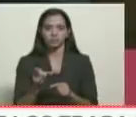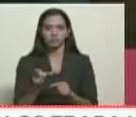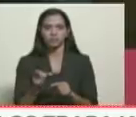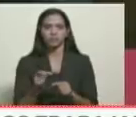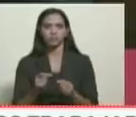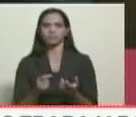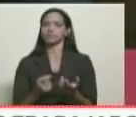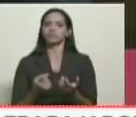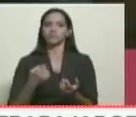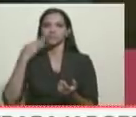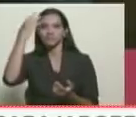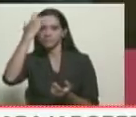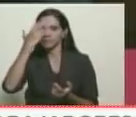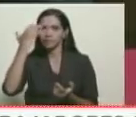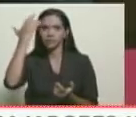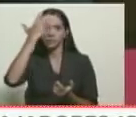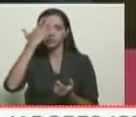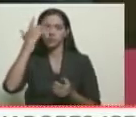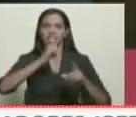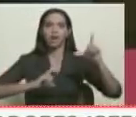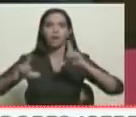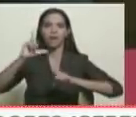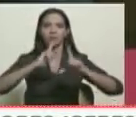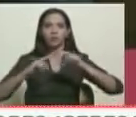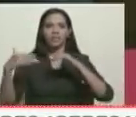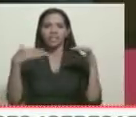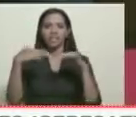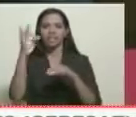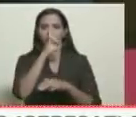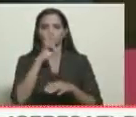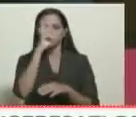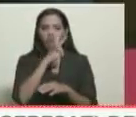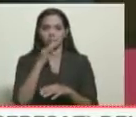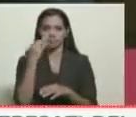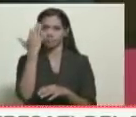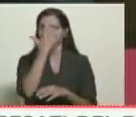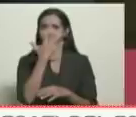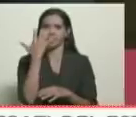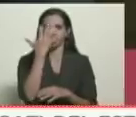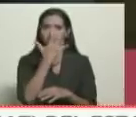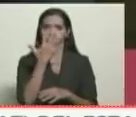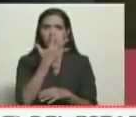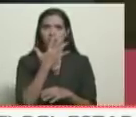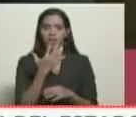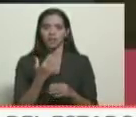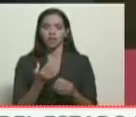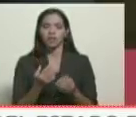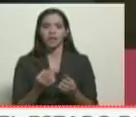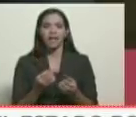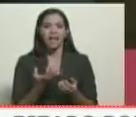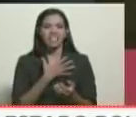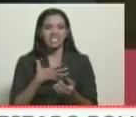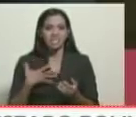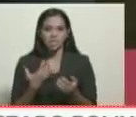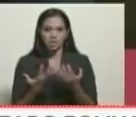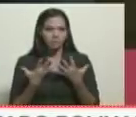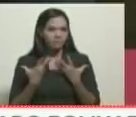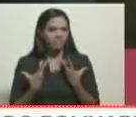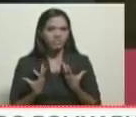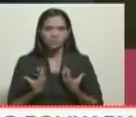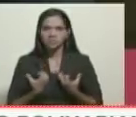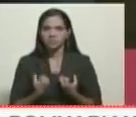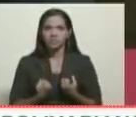infiltradas mentalmente por los laboratorios de guerra sucia, han creído como una especie de revancha o venganza